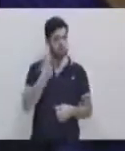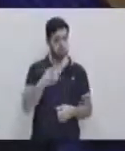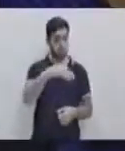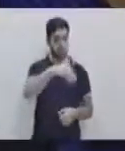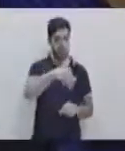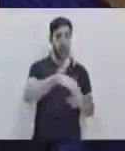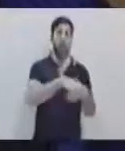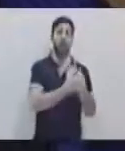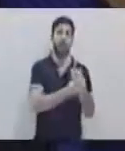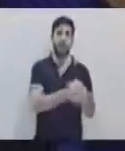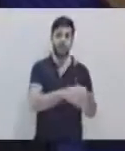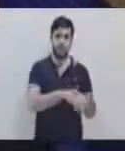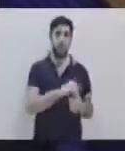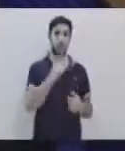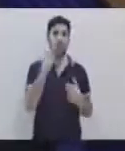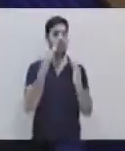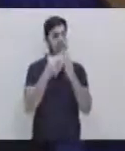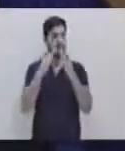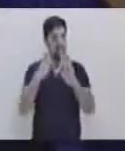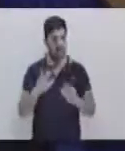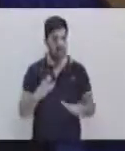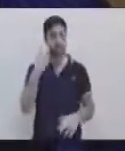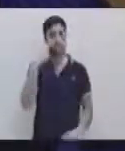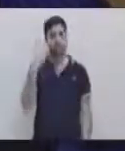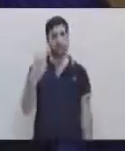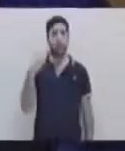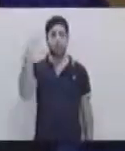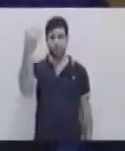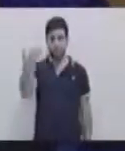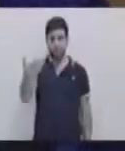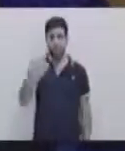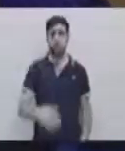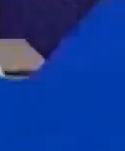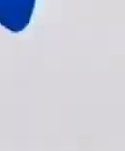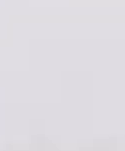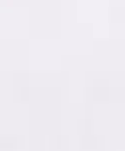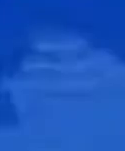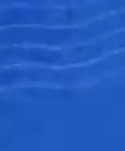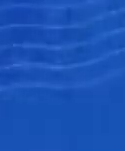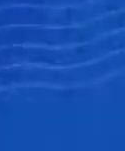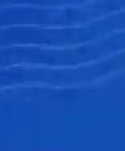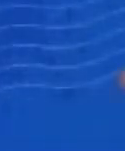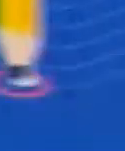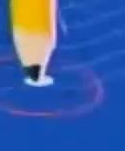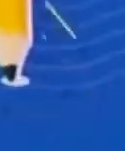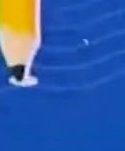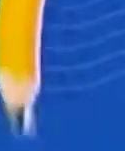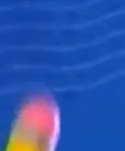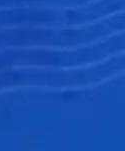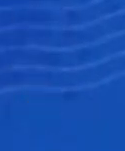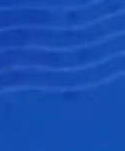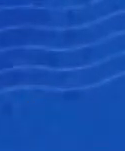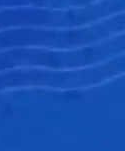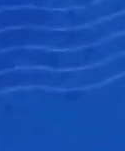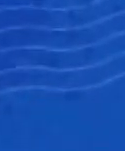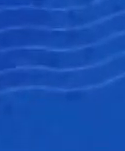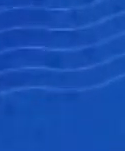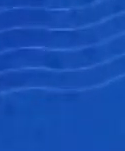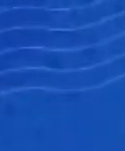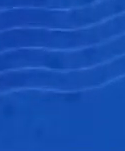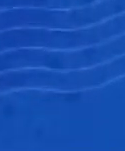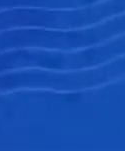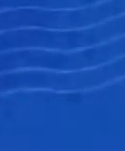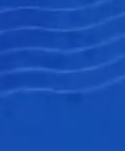adelante. Lávate constantemente las manos y quédate en casa. Hasta la próxima. Explora, crea y descubre